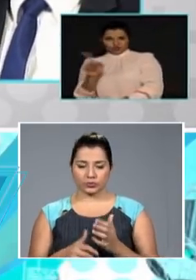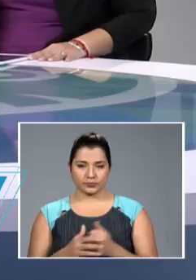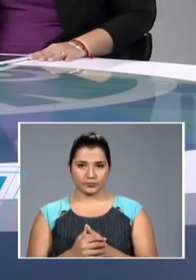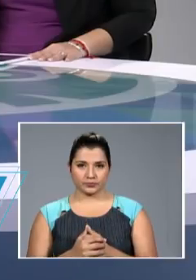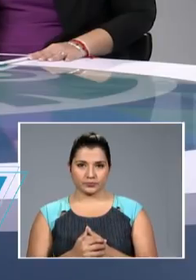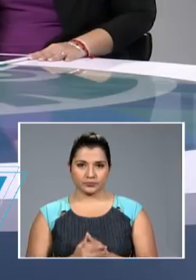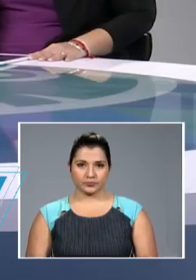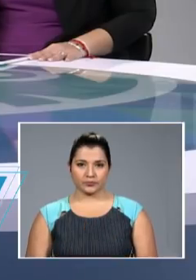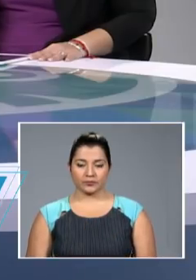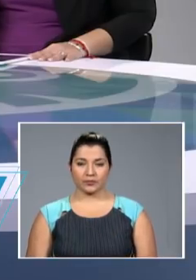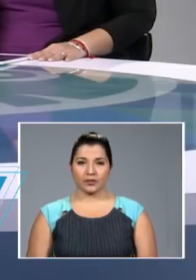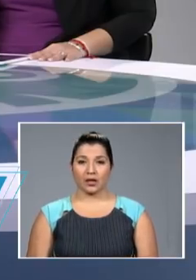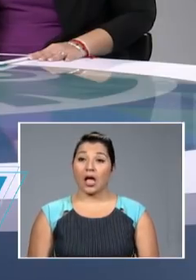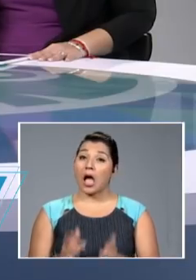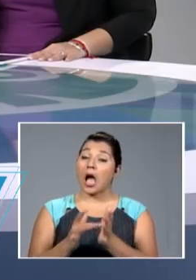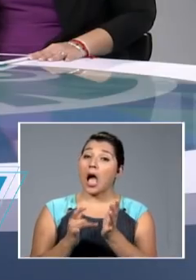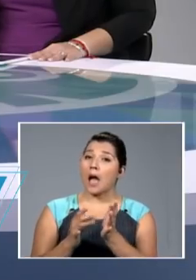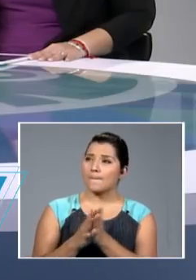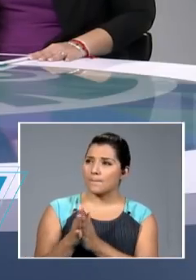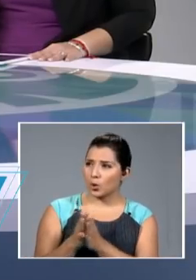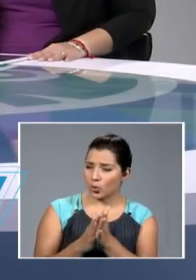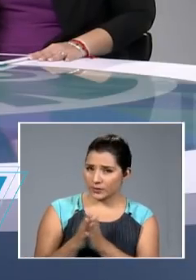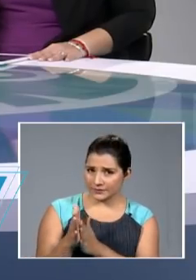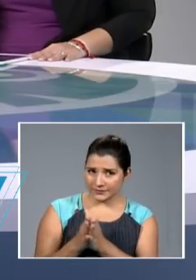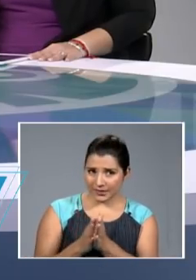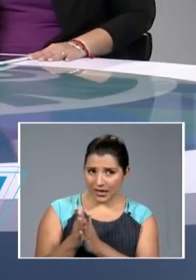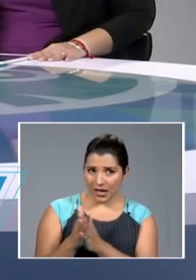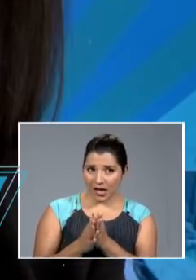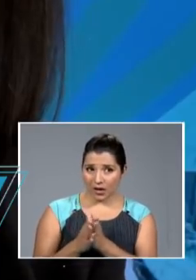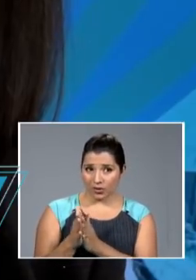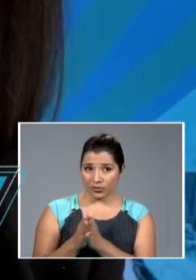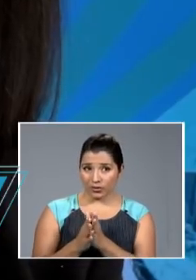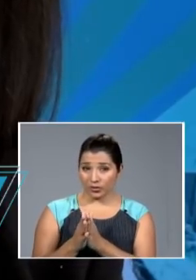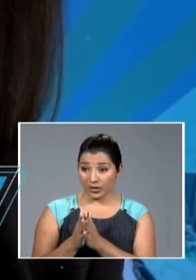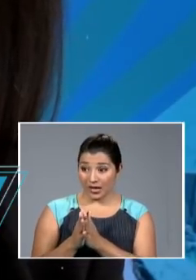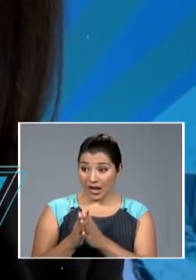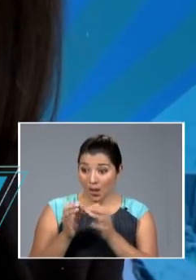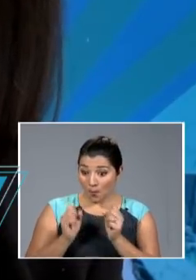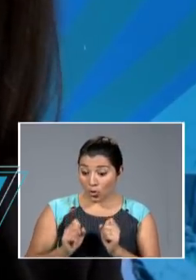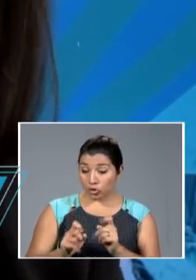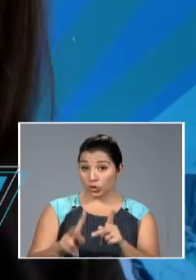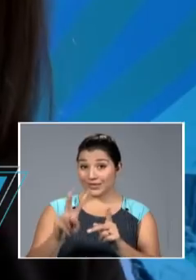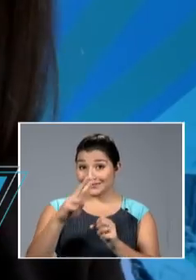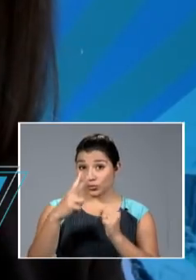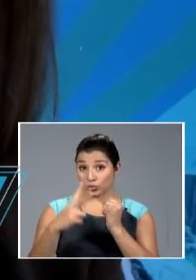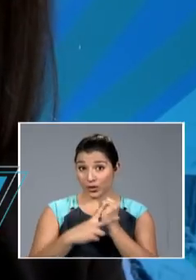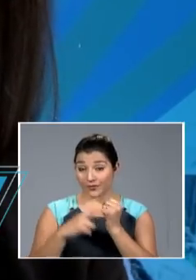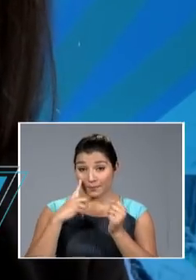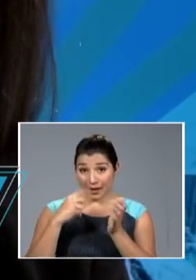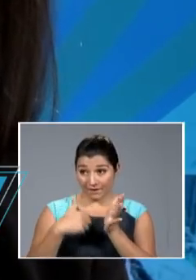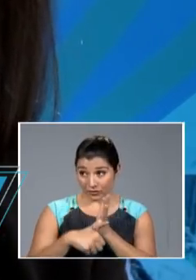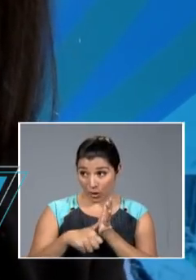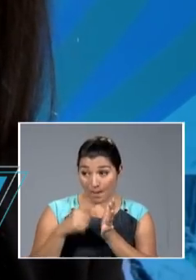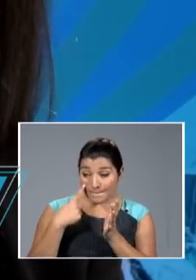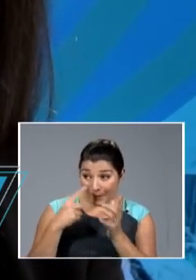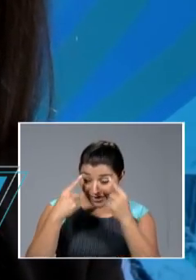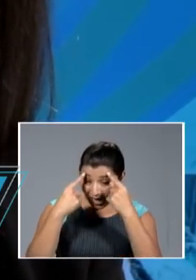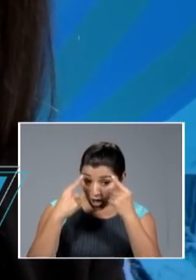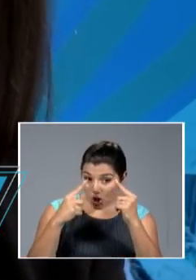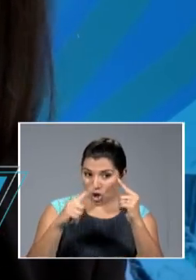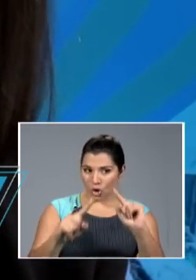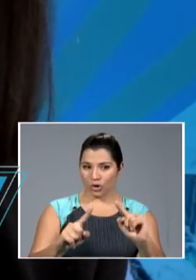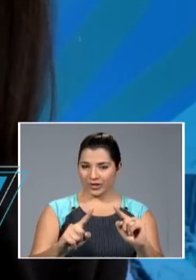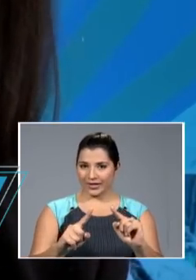Carlos, ¿aprovecharon este espacio para la segunda ronda los candidatos para convencer a aquellas